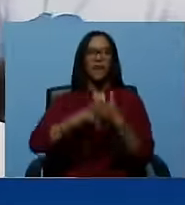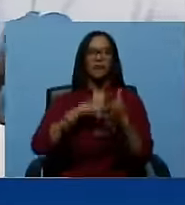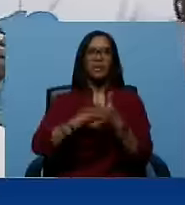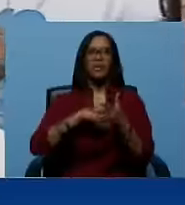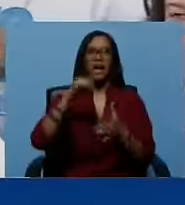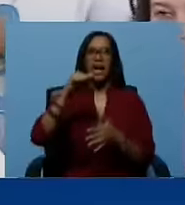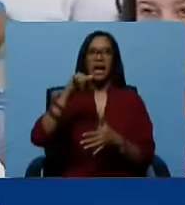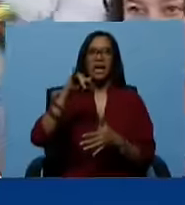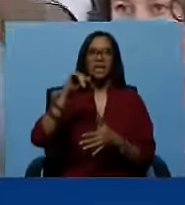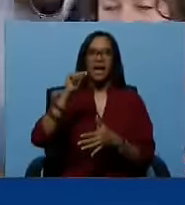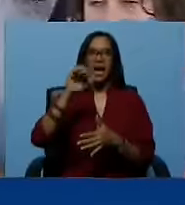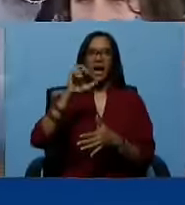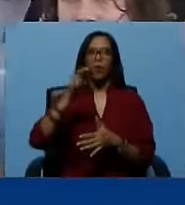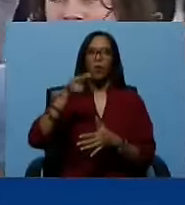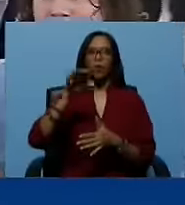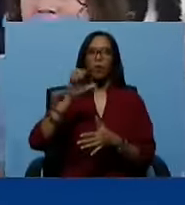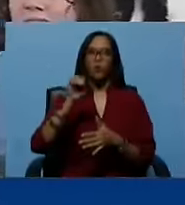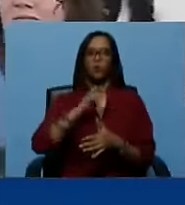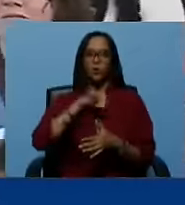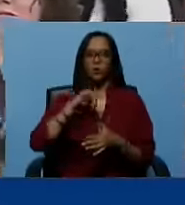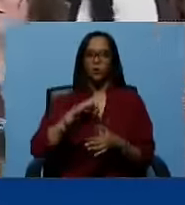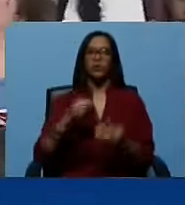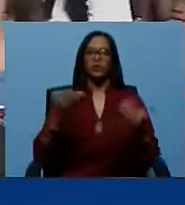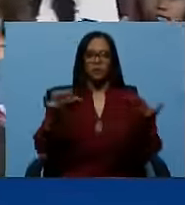nosotros recibimos de sus manos un obsequio